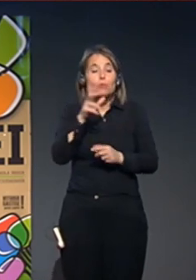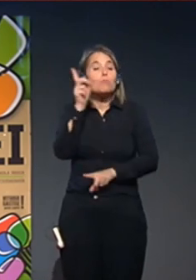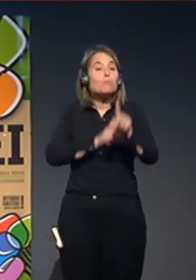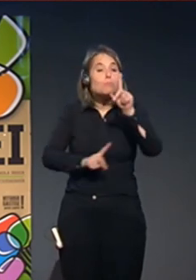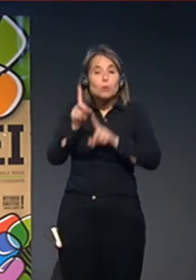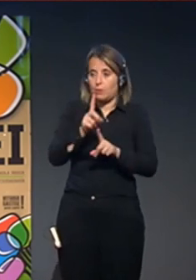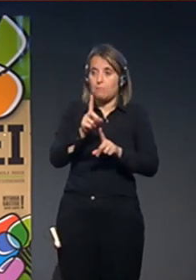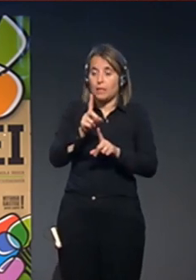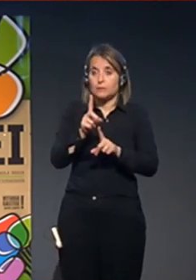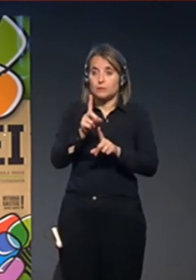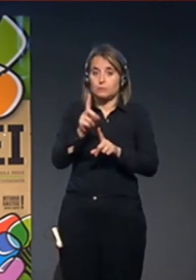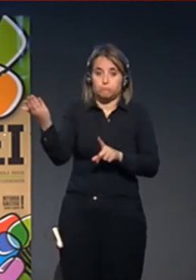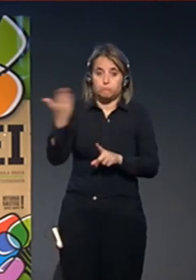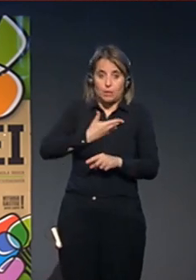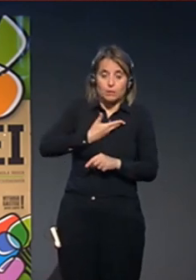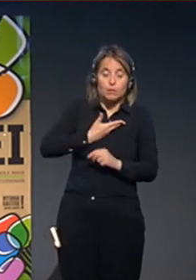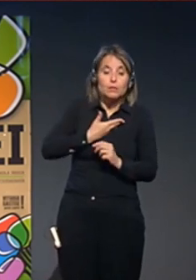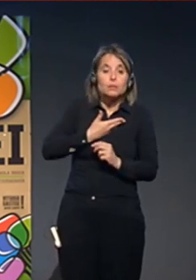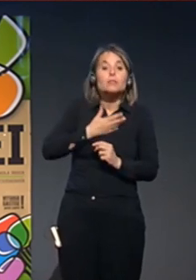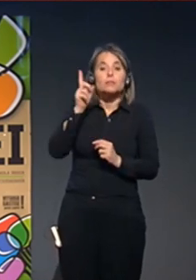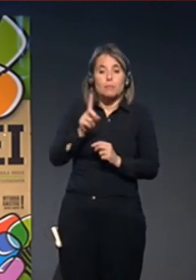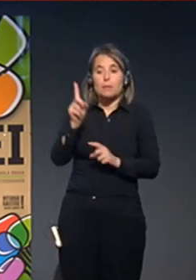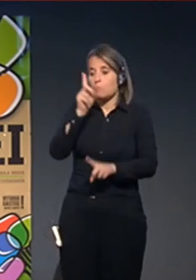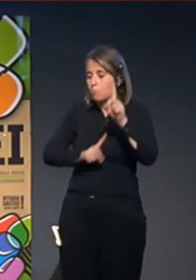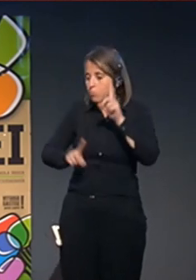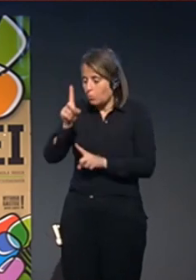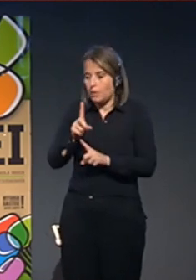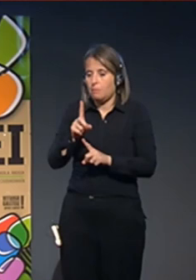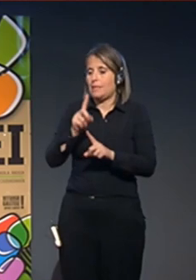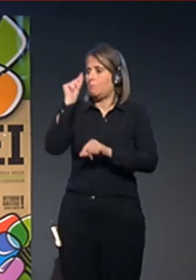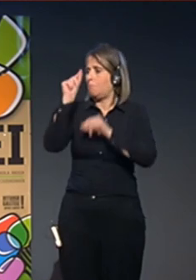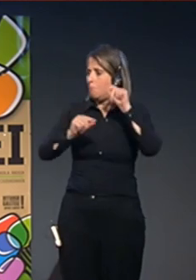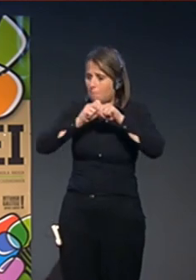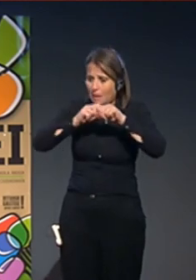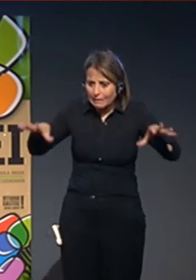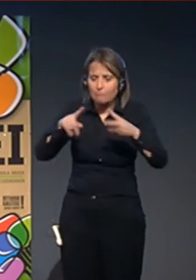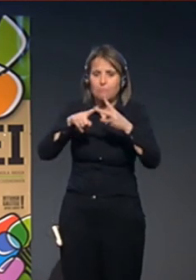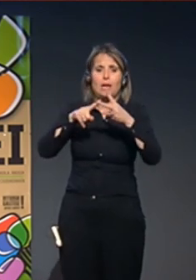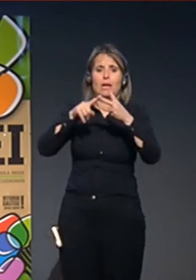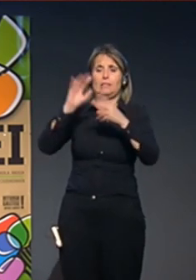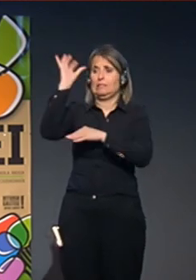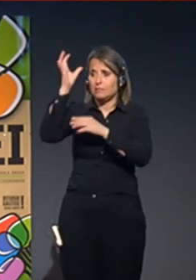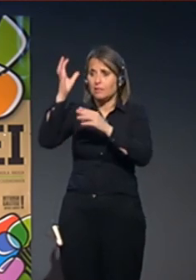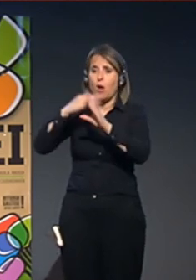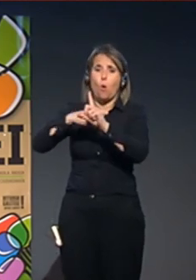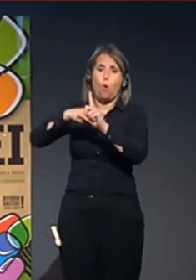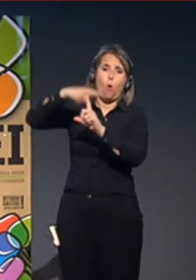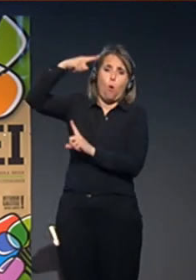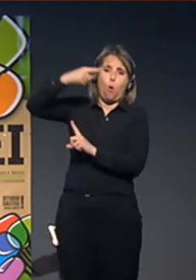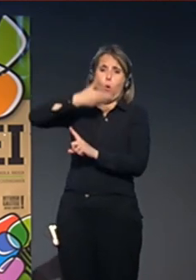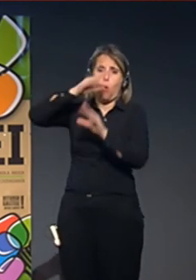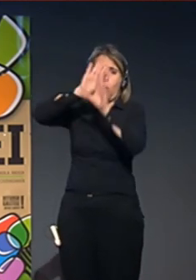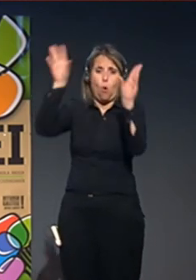problemas que nos atañen incluidos los virus las pandemias los cambios climáticos el calentamiento global